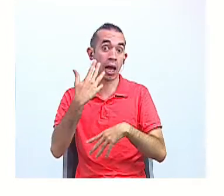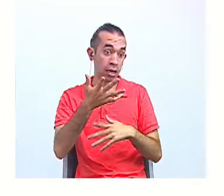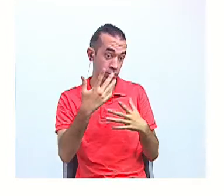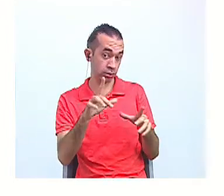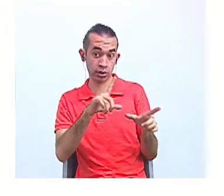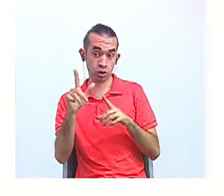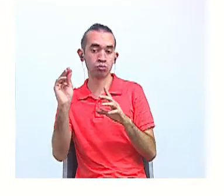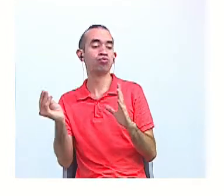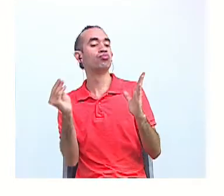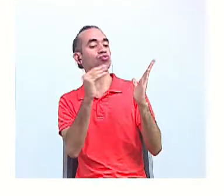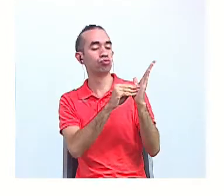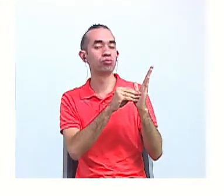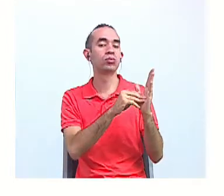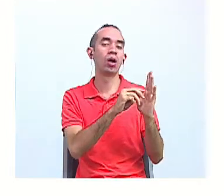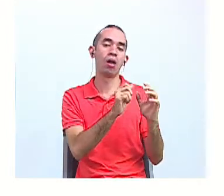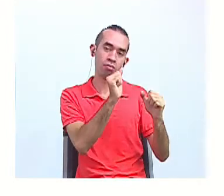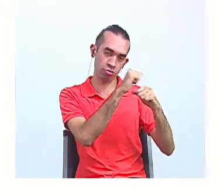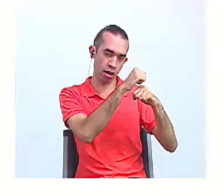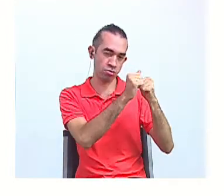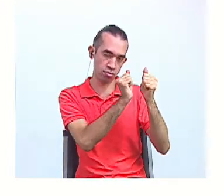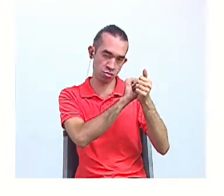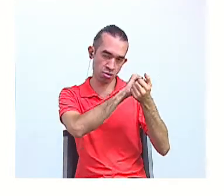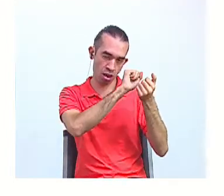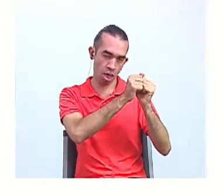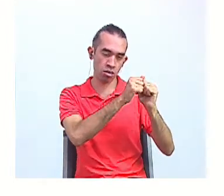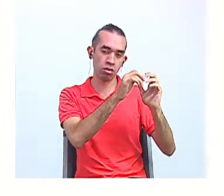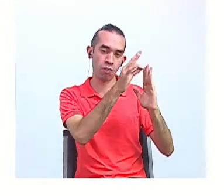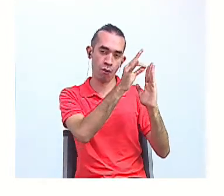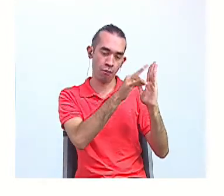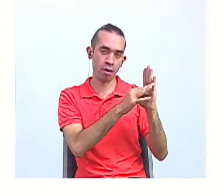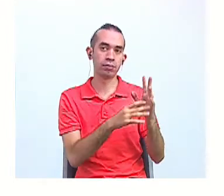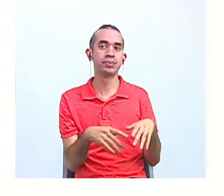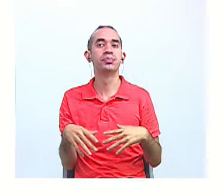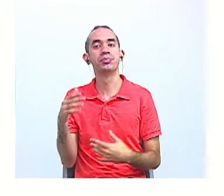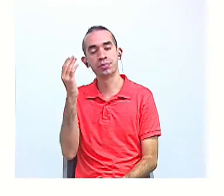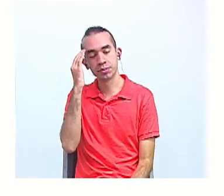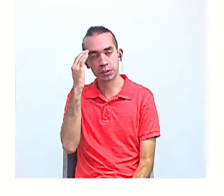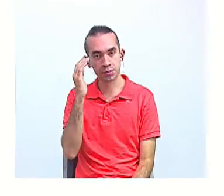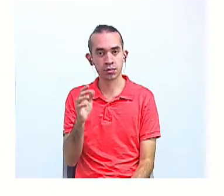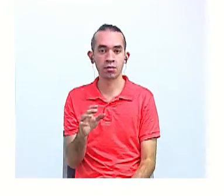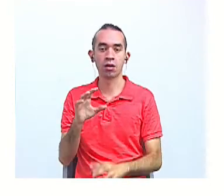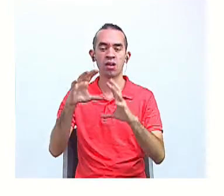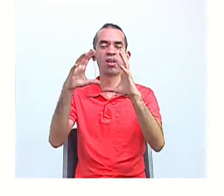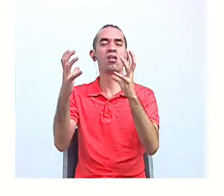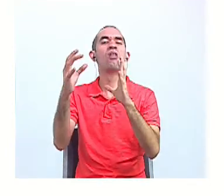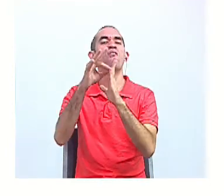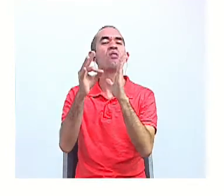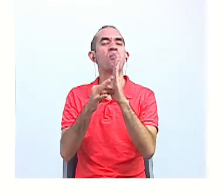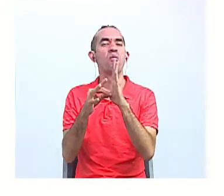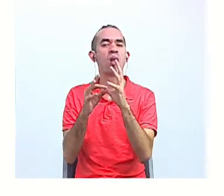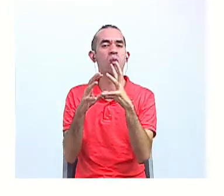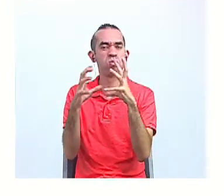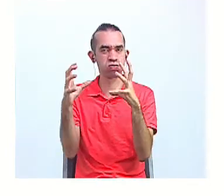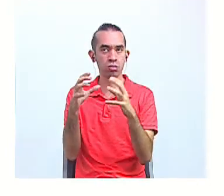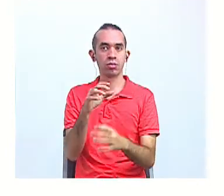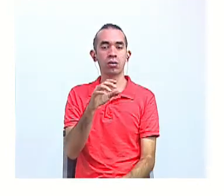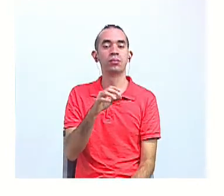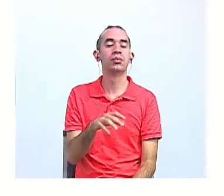La fórmula del volumen de la esfera es 4/3 por pi por radio al